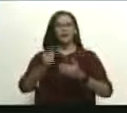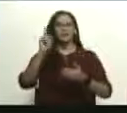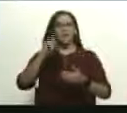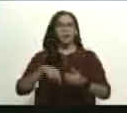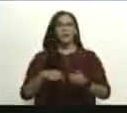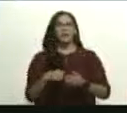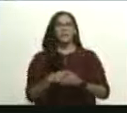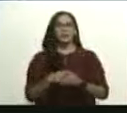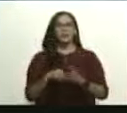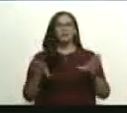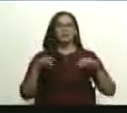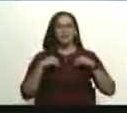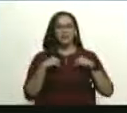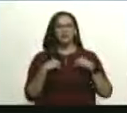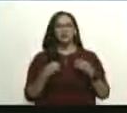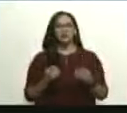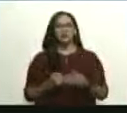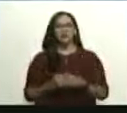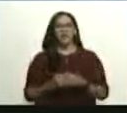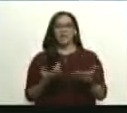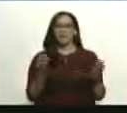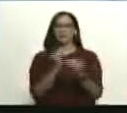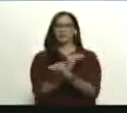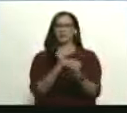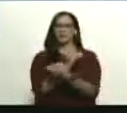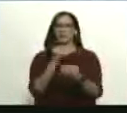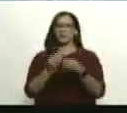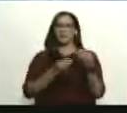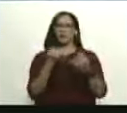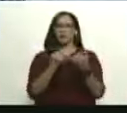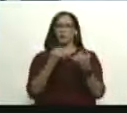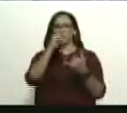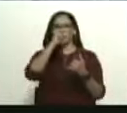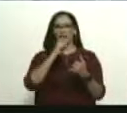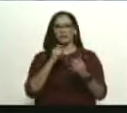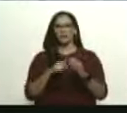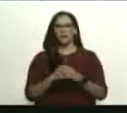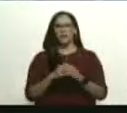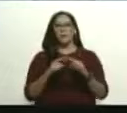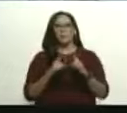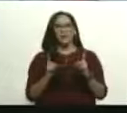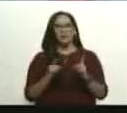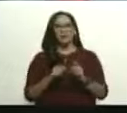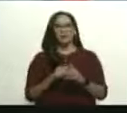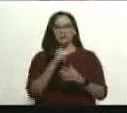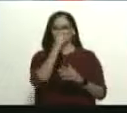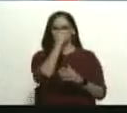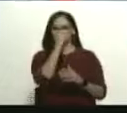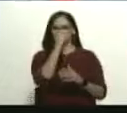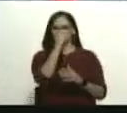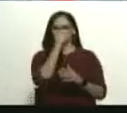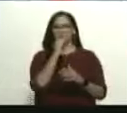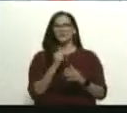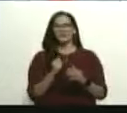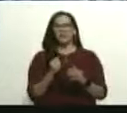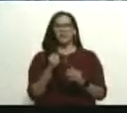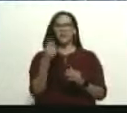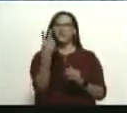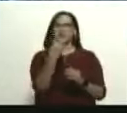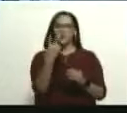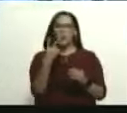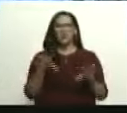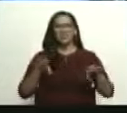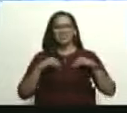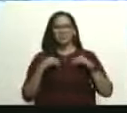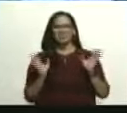ese reconocimiento. O sea, sin duda es contradictorio lo que han venido haciendo estos últimos años, pero... Es lo que te iba a decir, yo creo que es un doble reconocimiento,